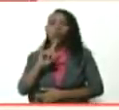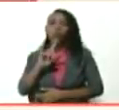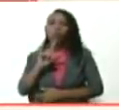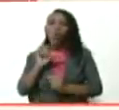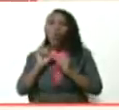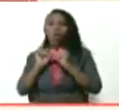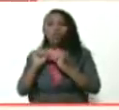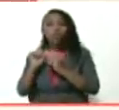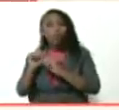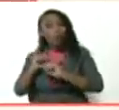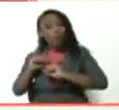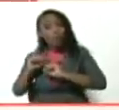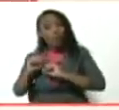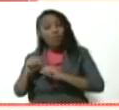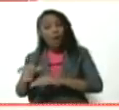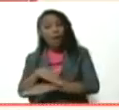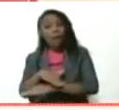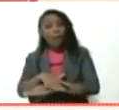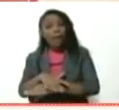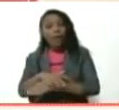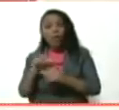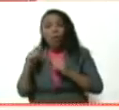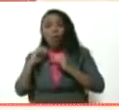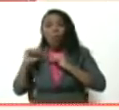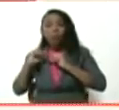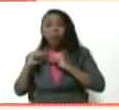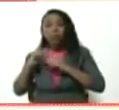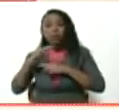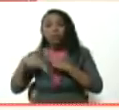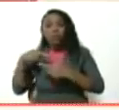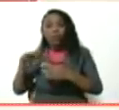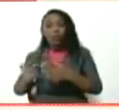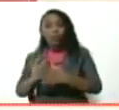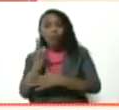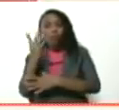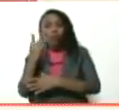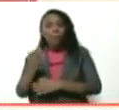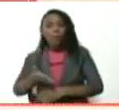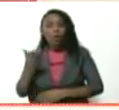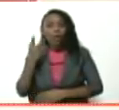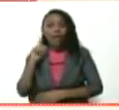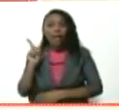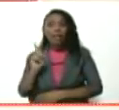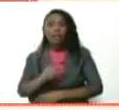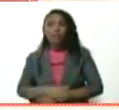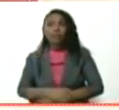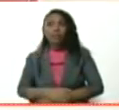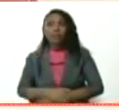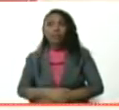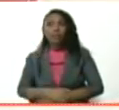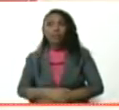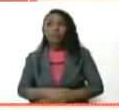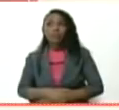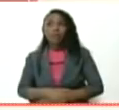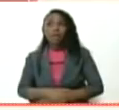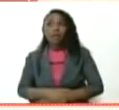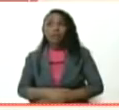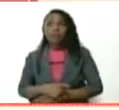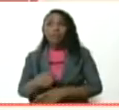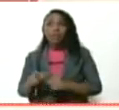Siguió en la calle. La movilización popular es fundamental en una revolución. La movilización popular además